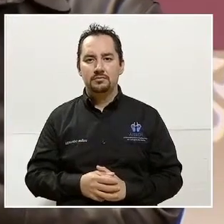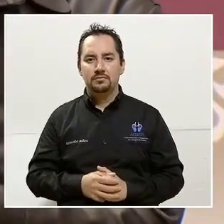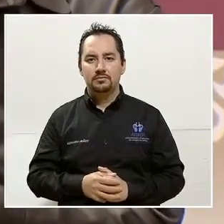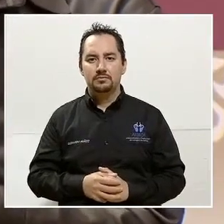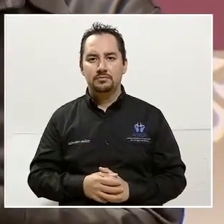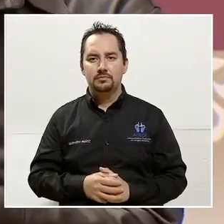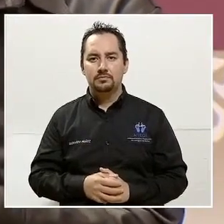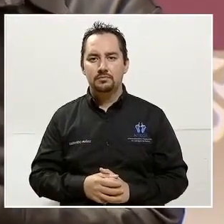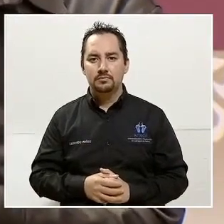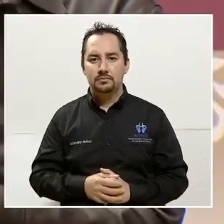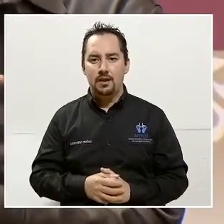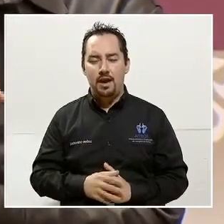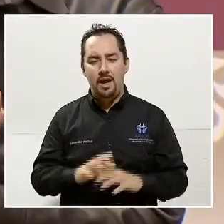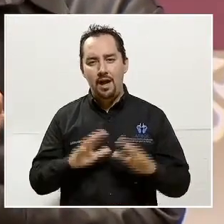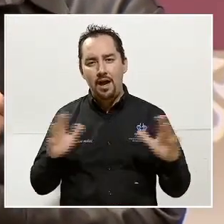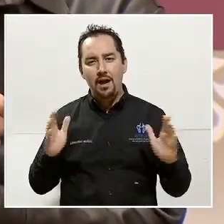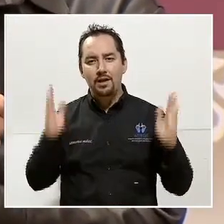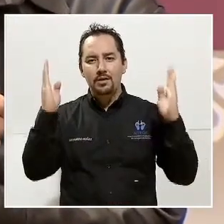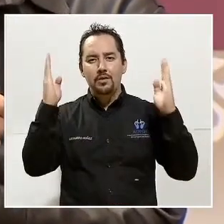no saben perdonar.